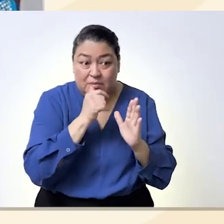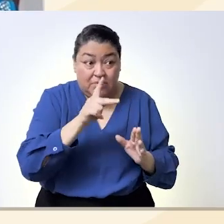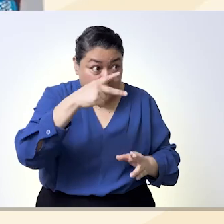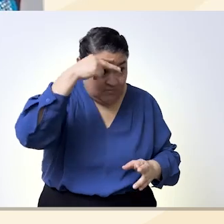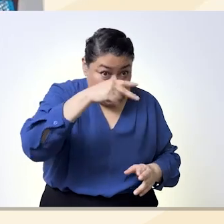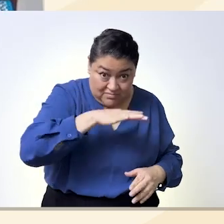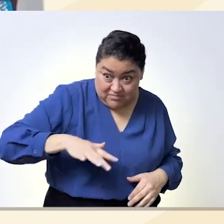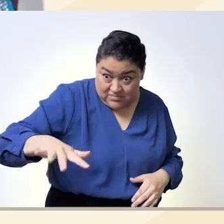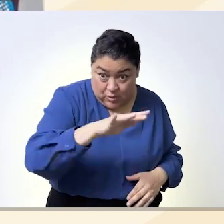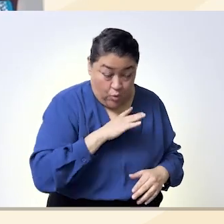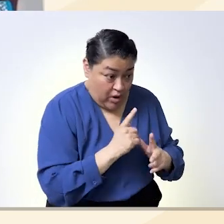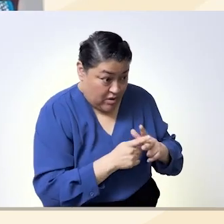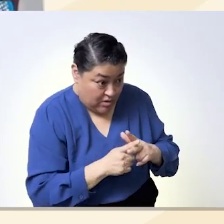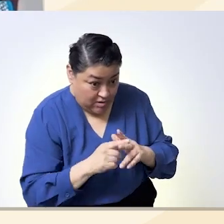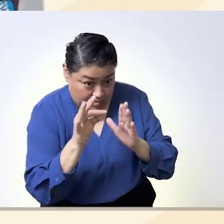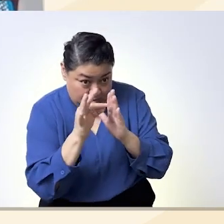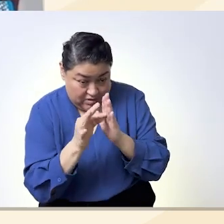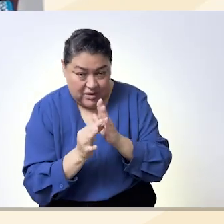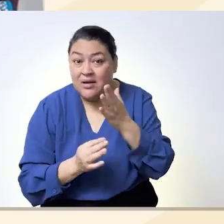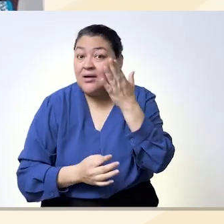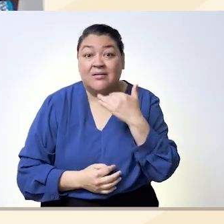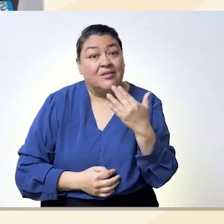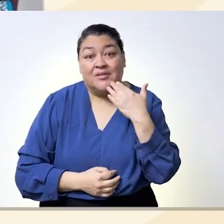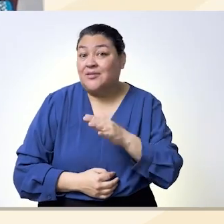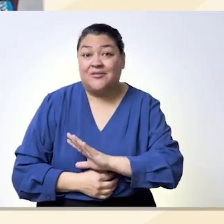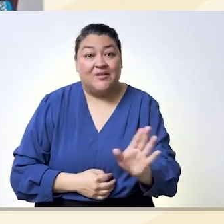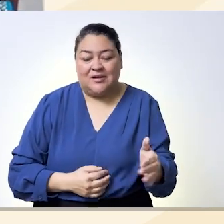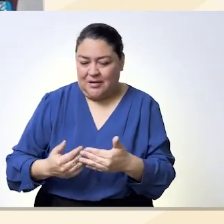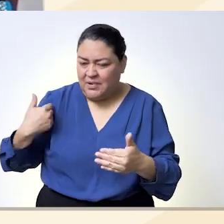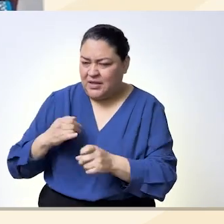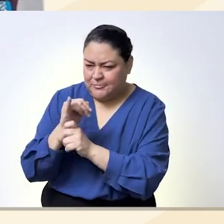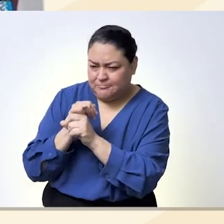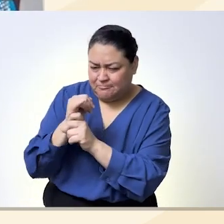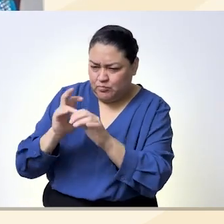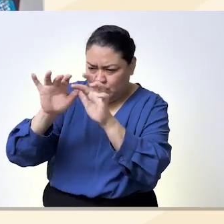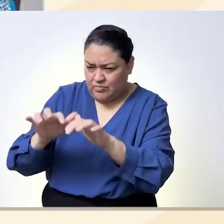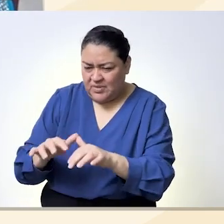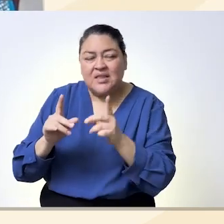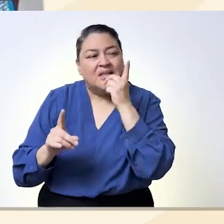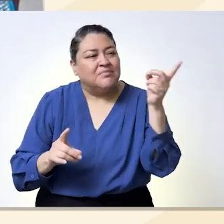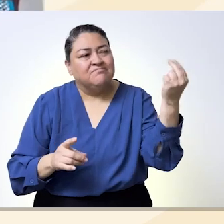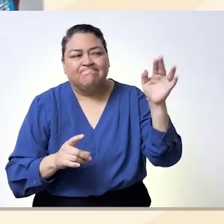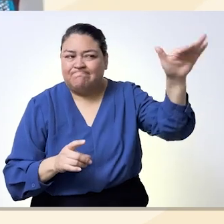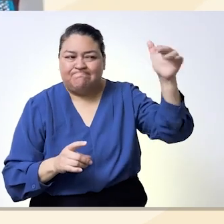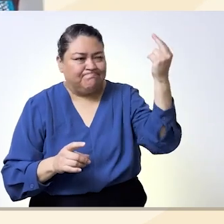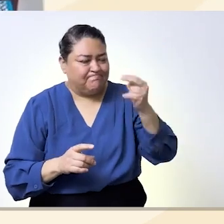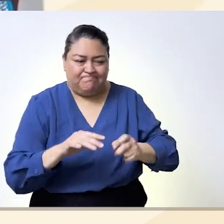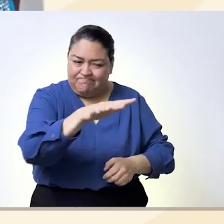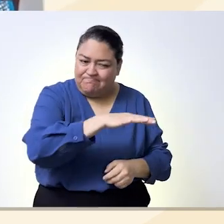Eso estuvimos hablando en ese informe sombra, de que necesitamos estudiar más nuestras poblaciones, ¿no? Si eso es lo que les interesa,